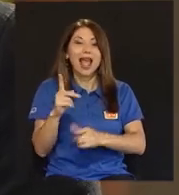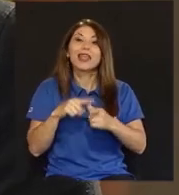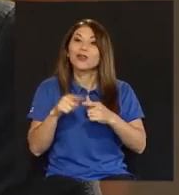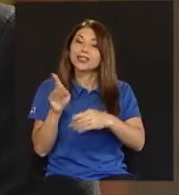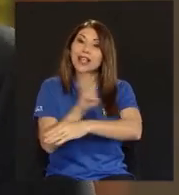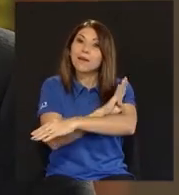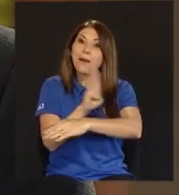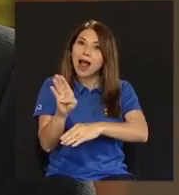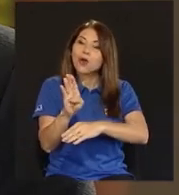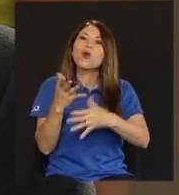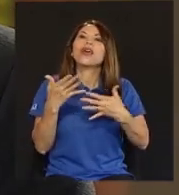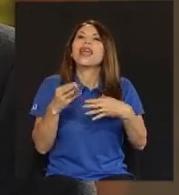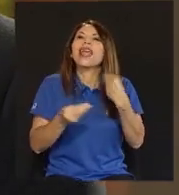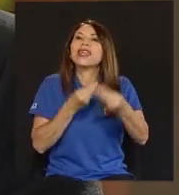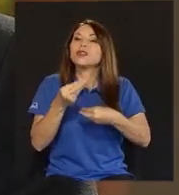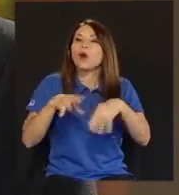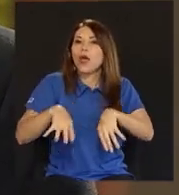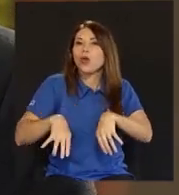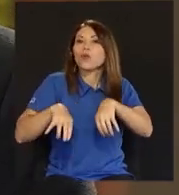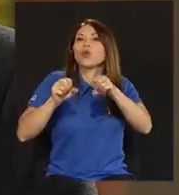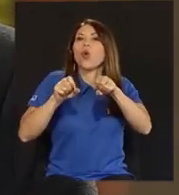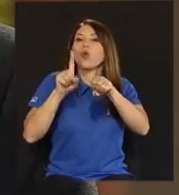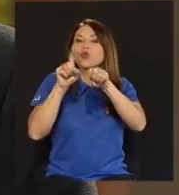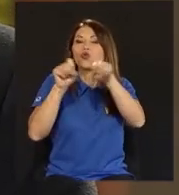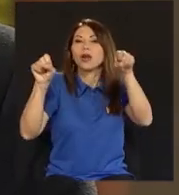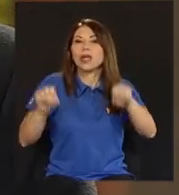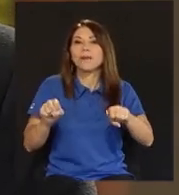de metas de inflación a partir